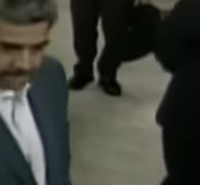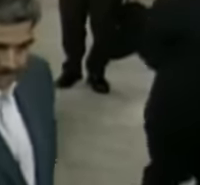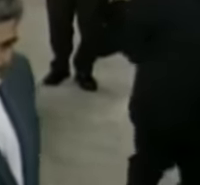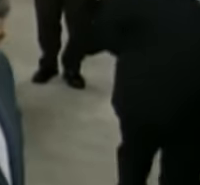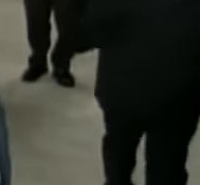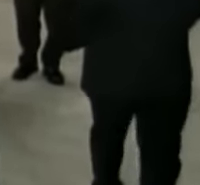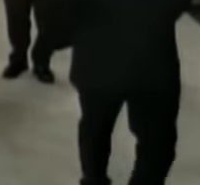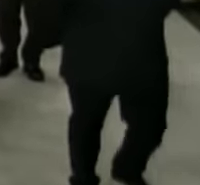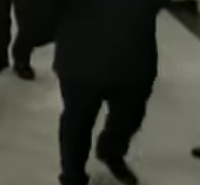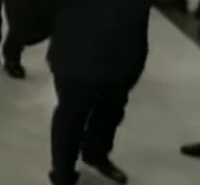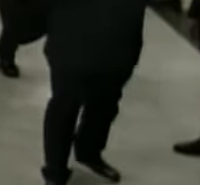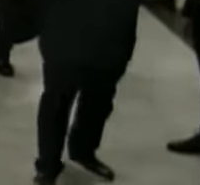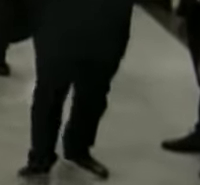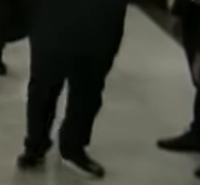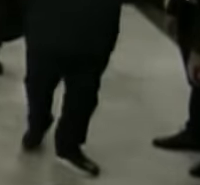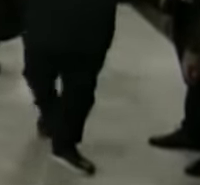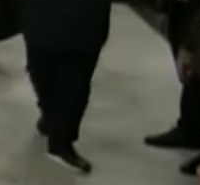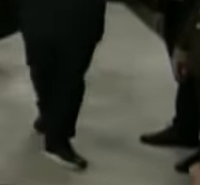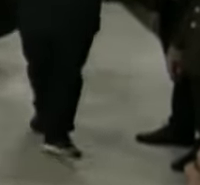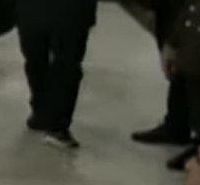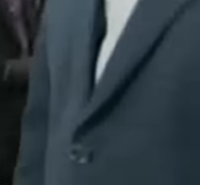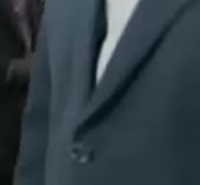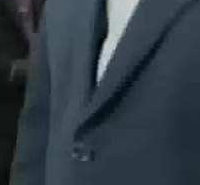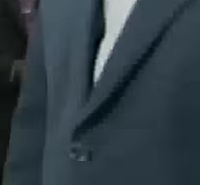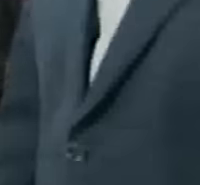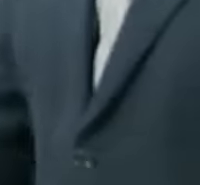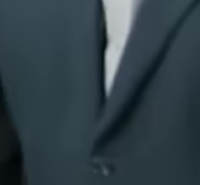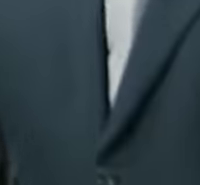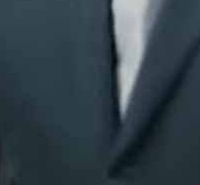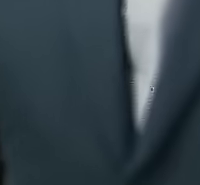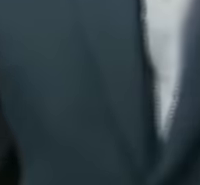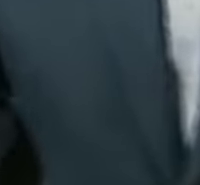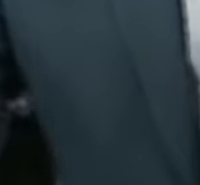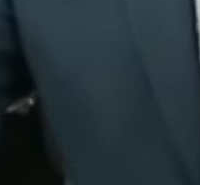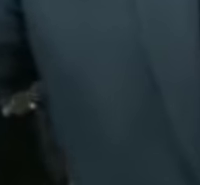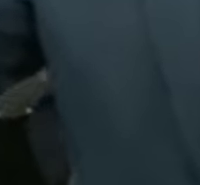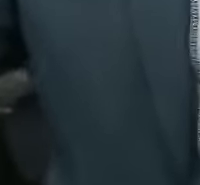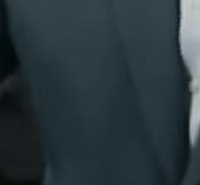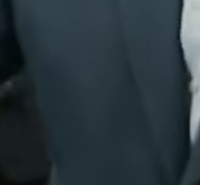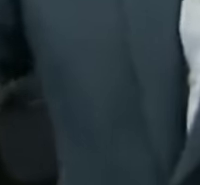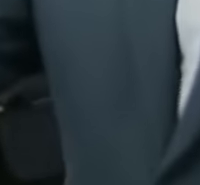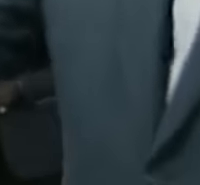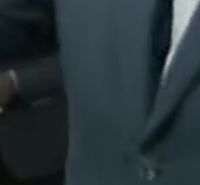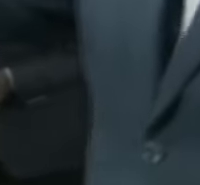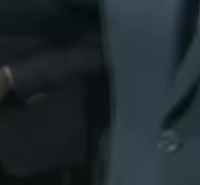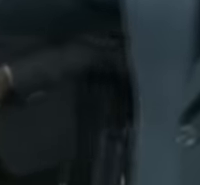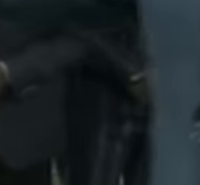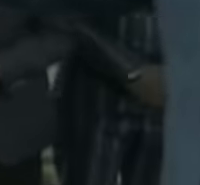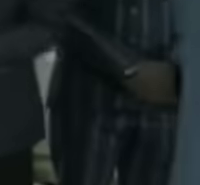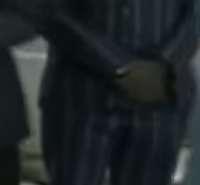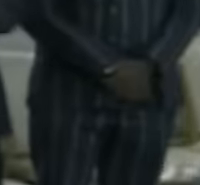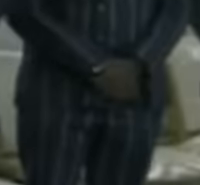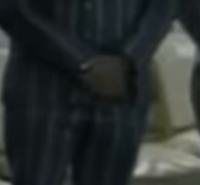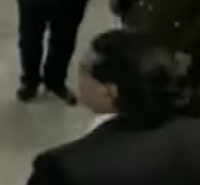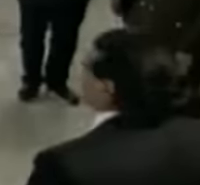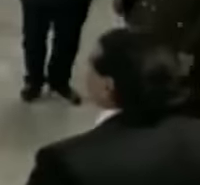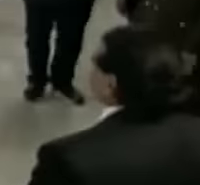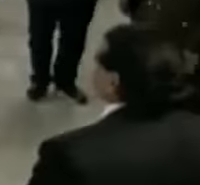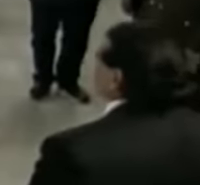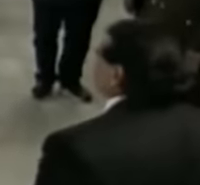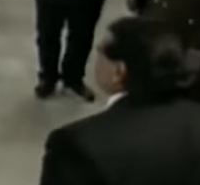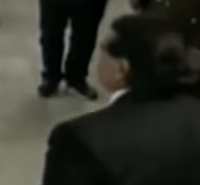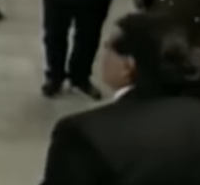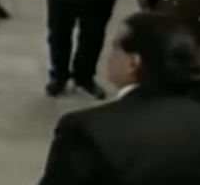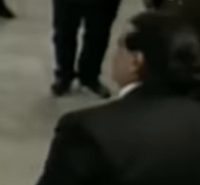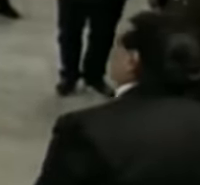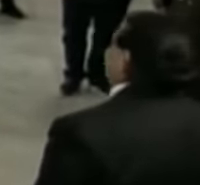jurídico en el ganar, en ganar. Lo afirmaba el jefe de Estado. Inversionistas hay muchos, lo afirmaba el presidente Nicolás Maduro Moro. Los